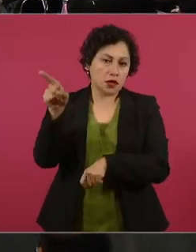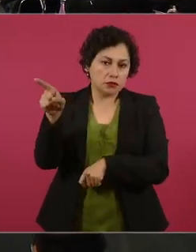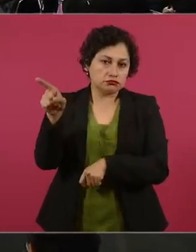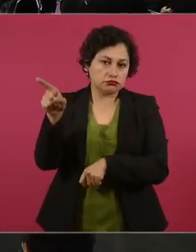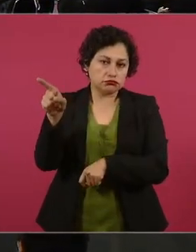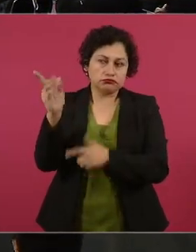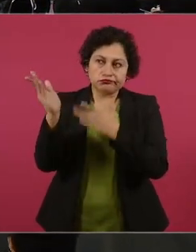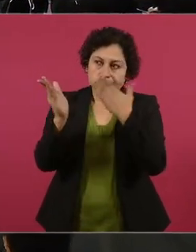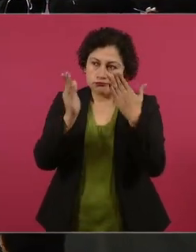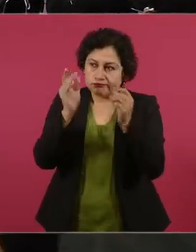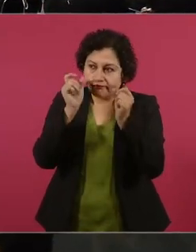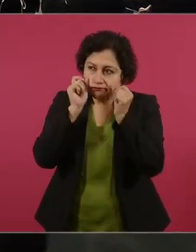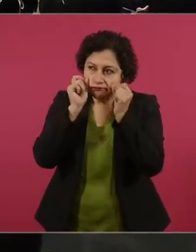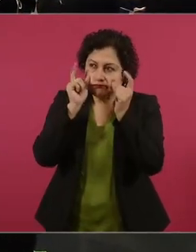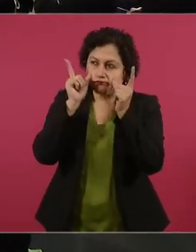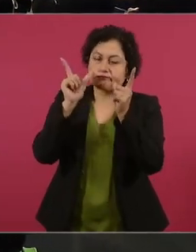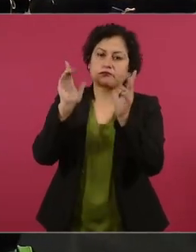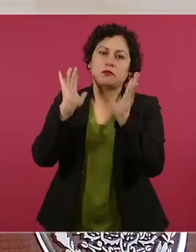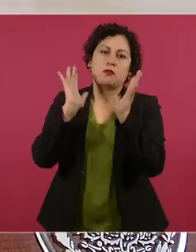ayudó mucho